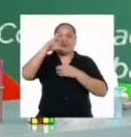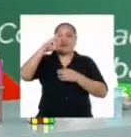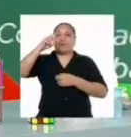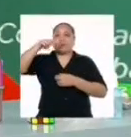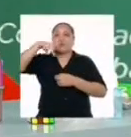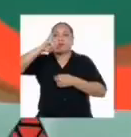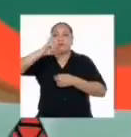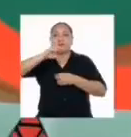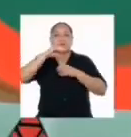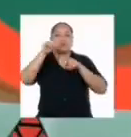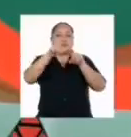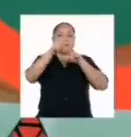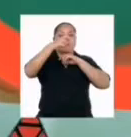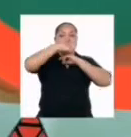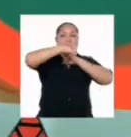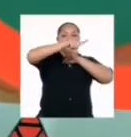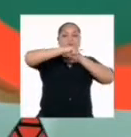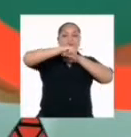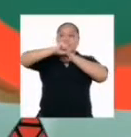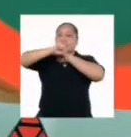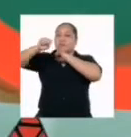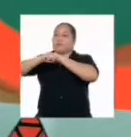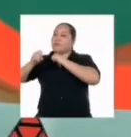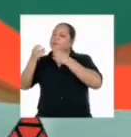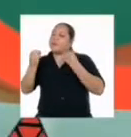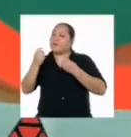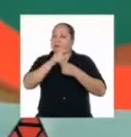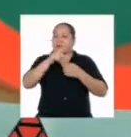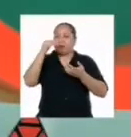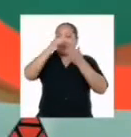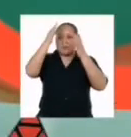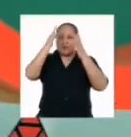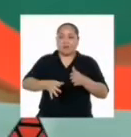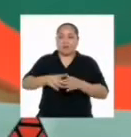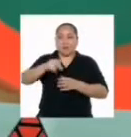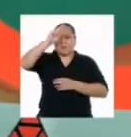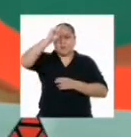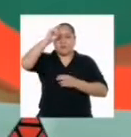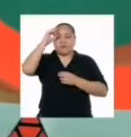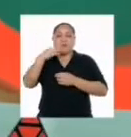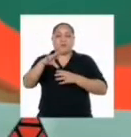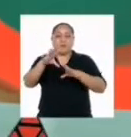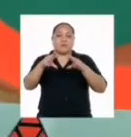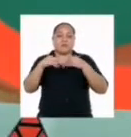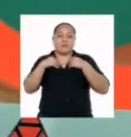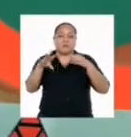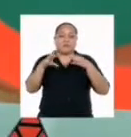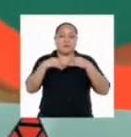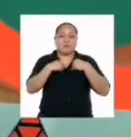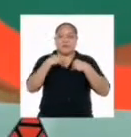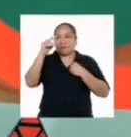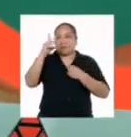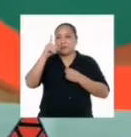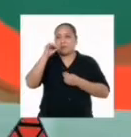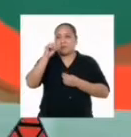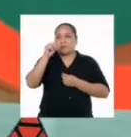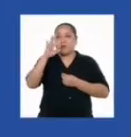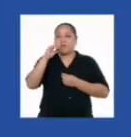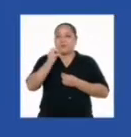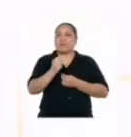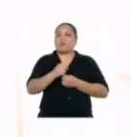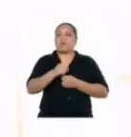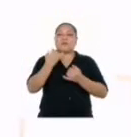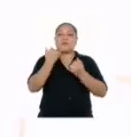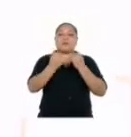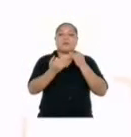la difundiremos. Y como las y los estudiantes del Perú siempre asumen desafíos, terminaremos con el reto para el siguiente